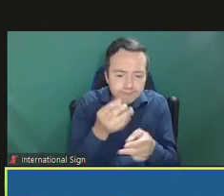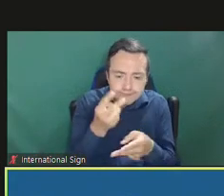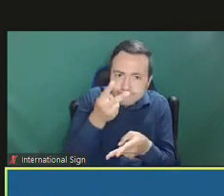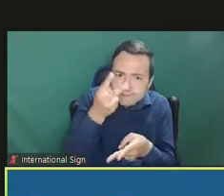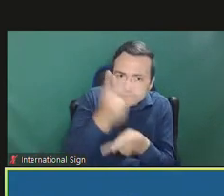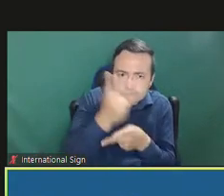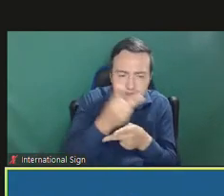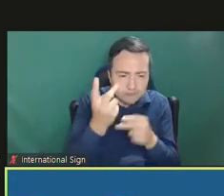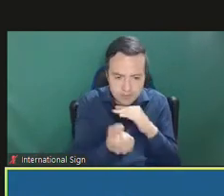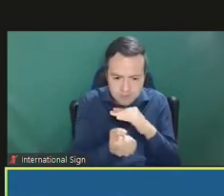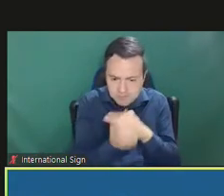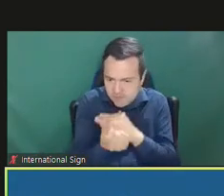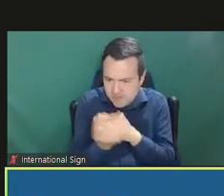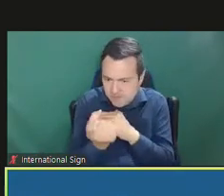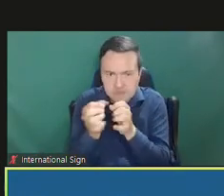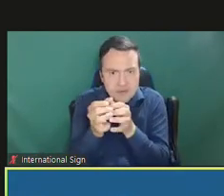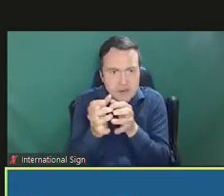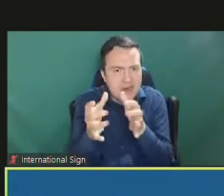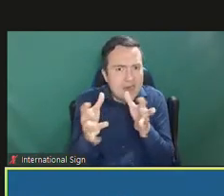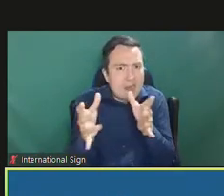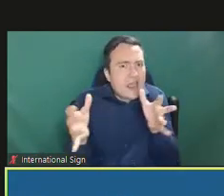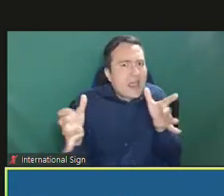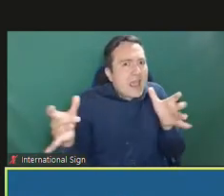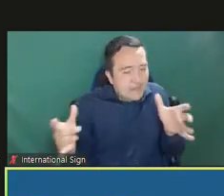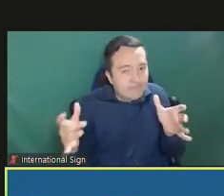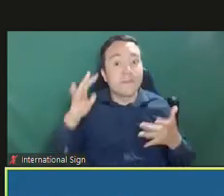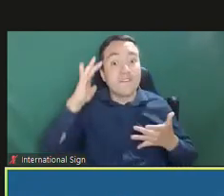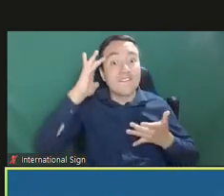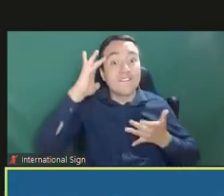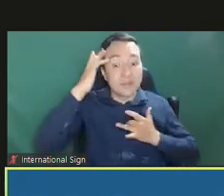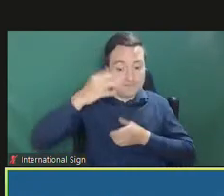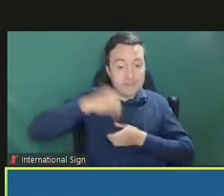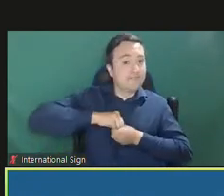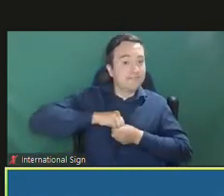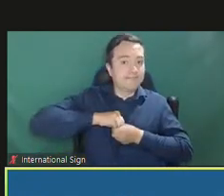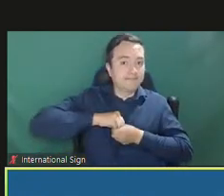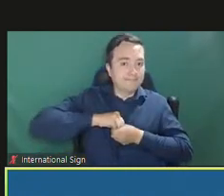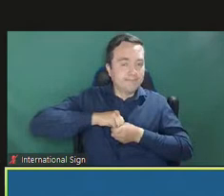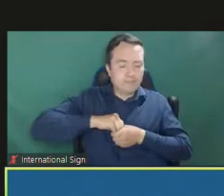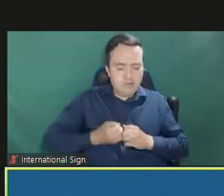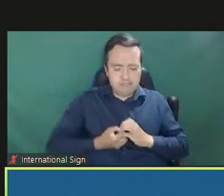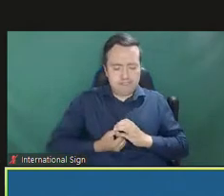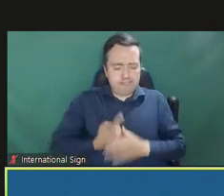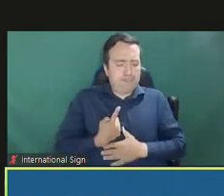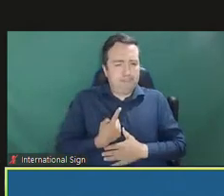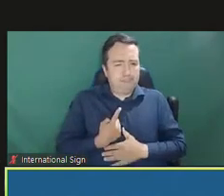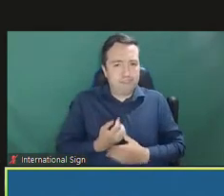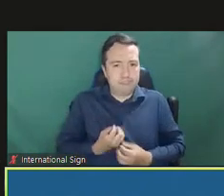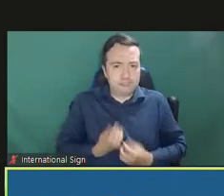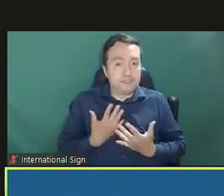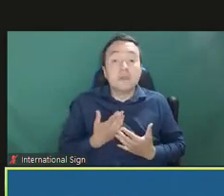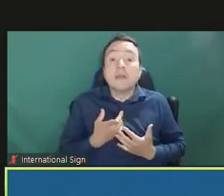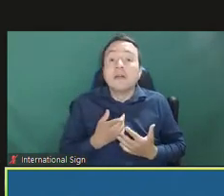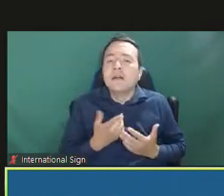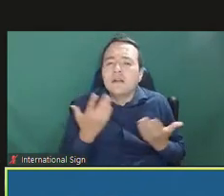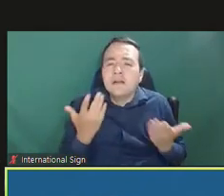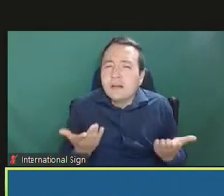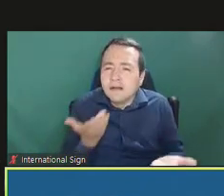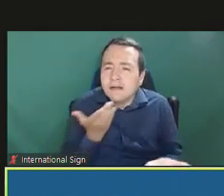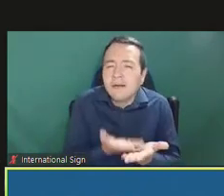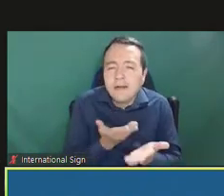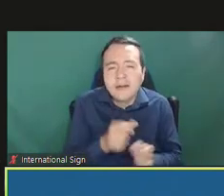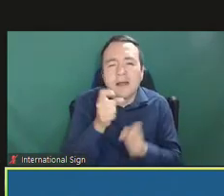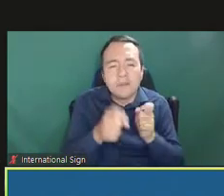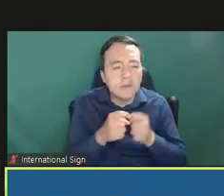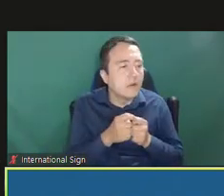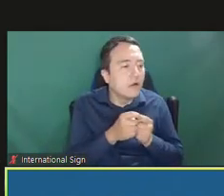la gente debido al confinamiento ha habido un aumento del consumo de ciertos productos no saludables como